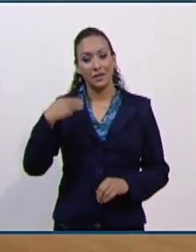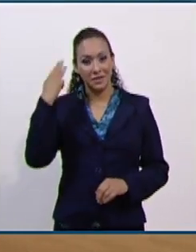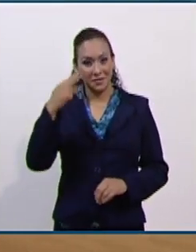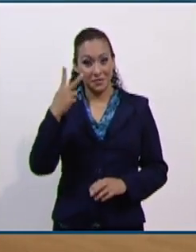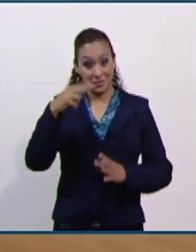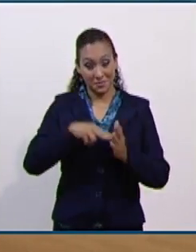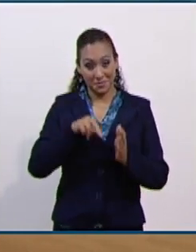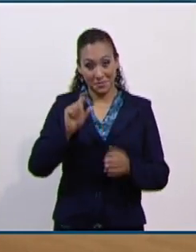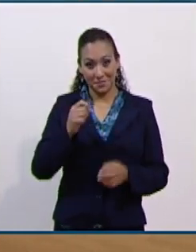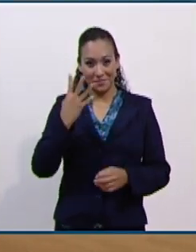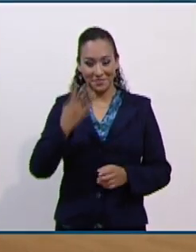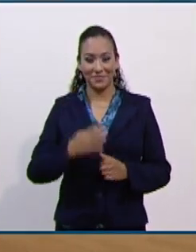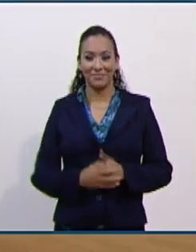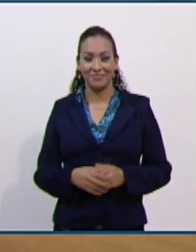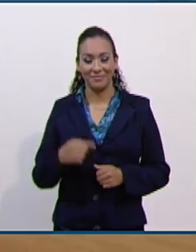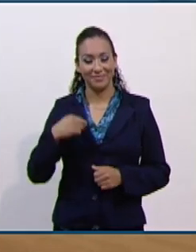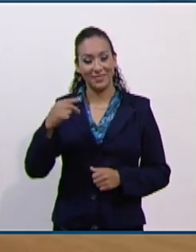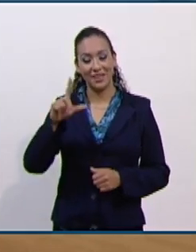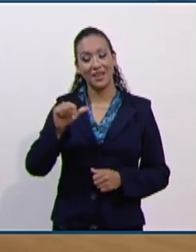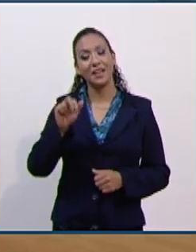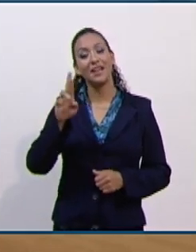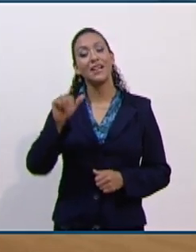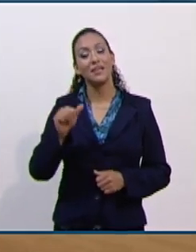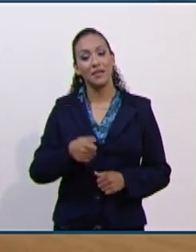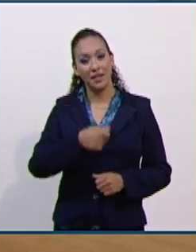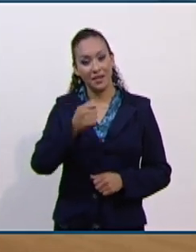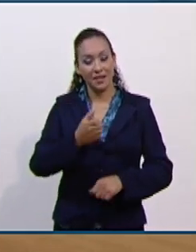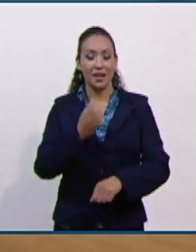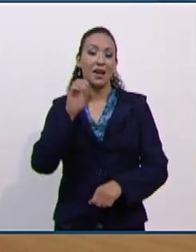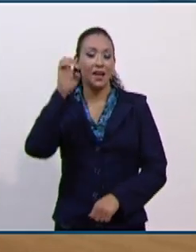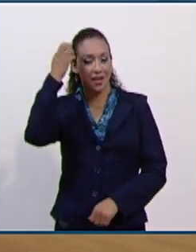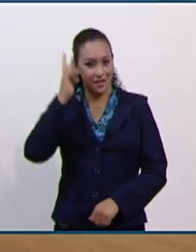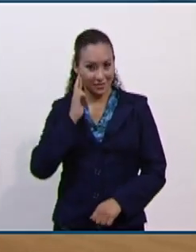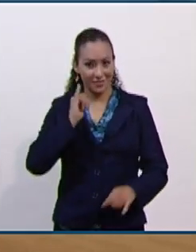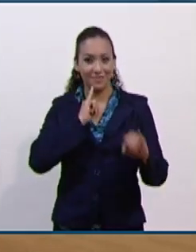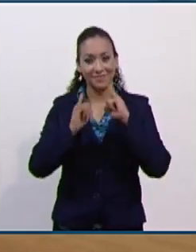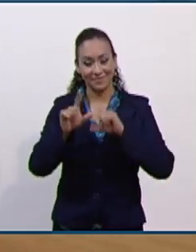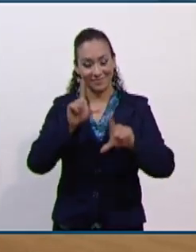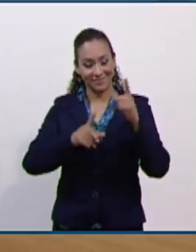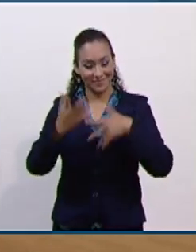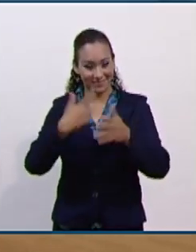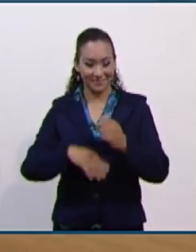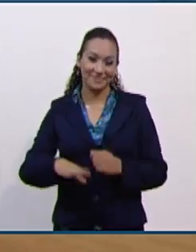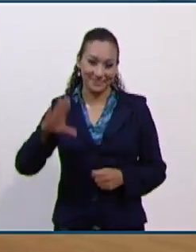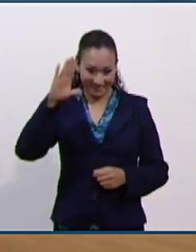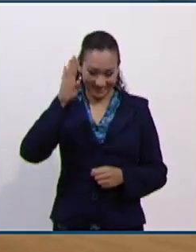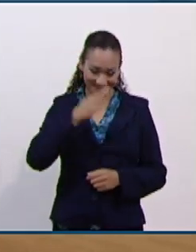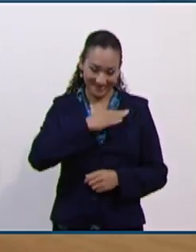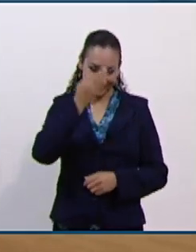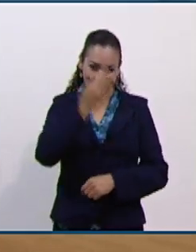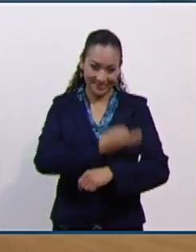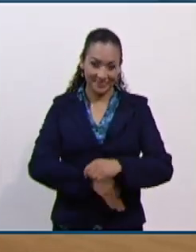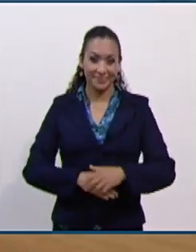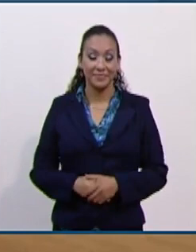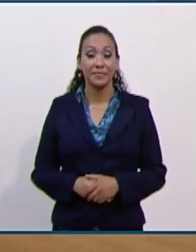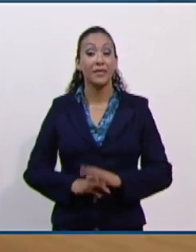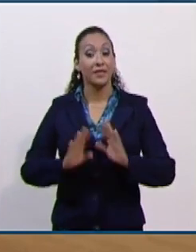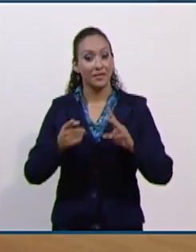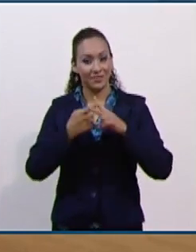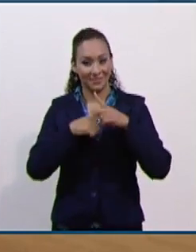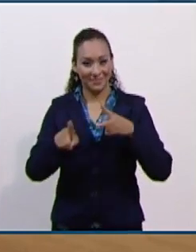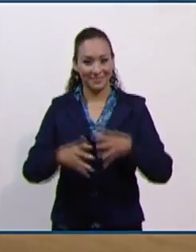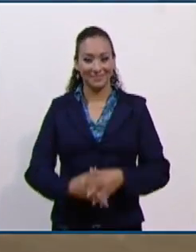de 2024. Soy Laura Murillo y saludo a Eusiris Rostro en la interpretación en lengua de señas mexicana. Así